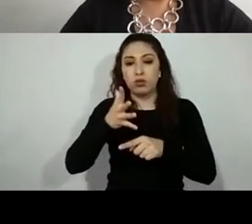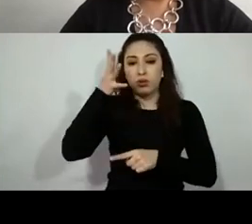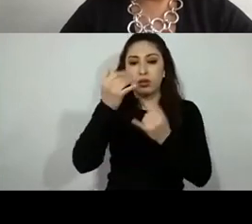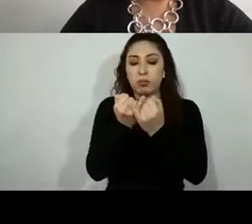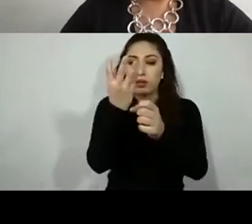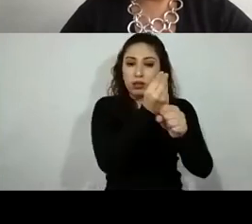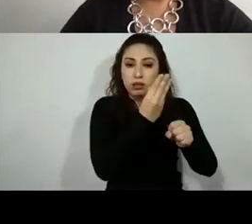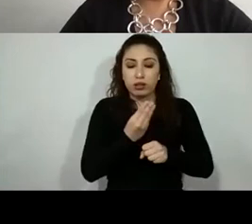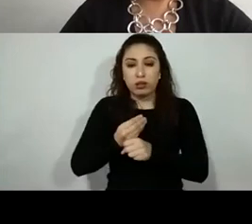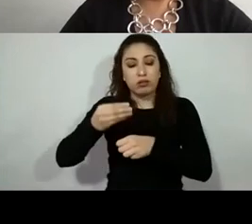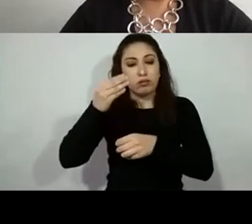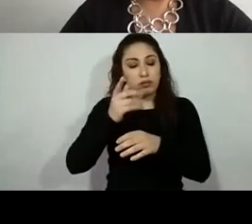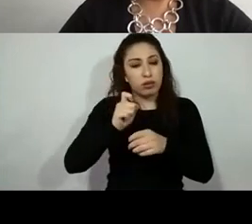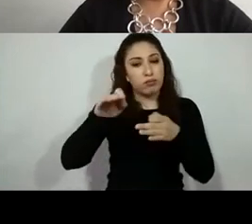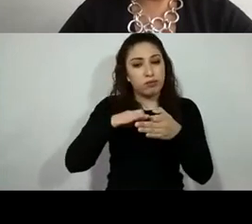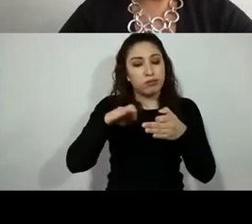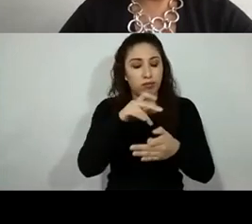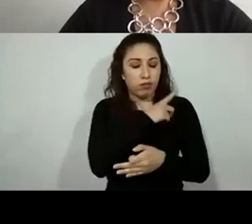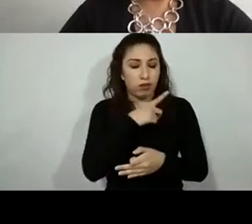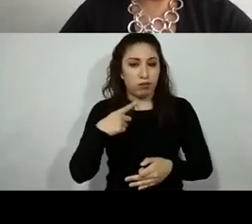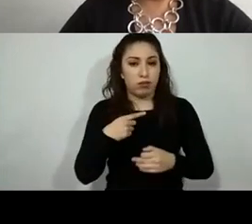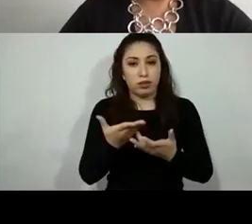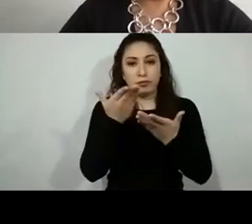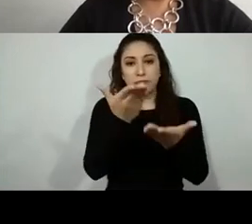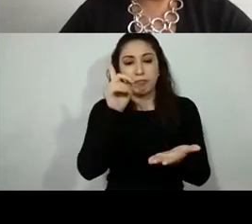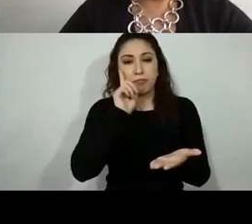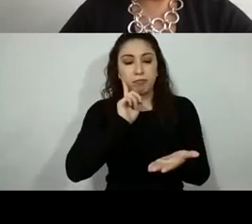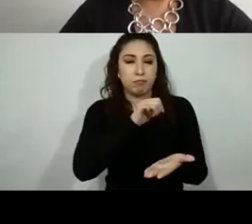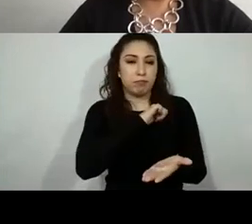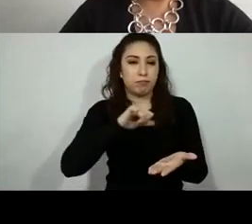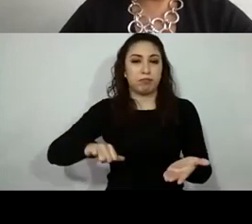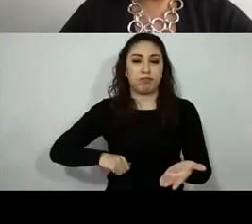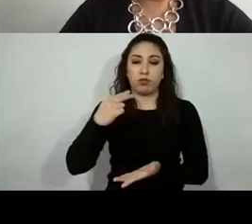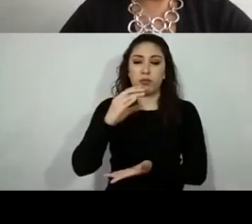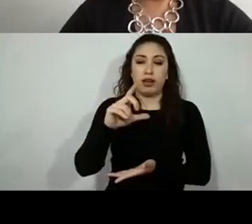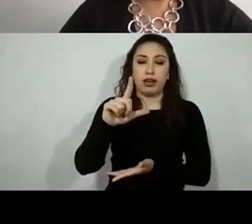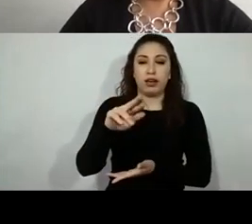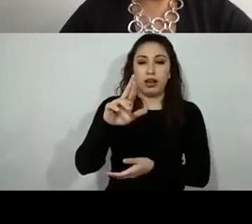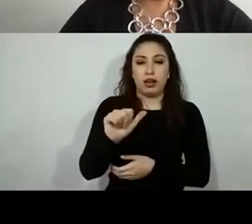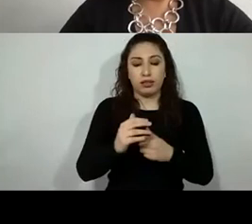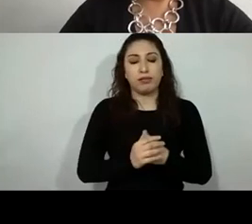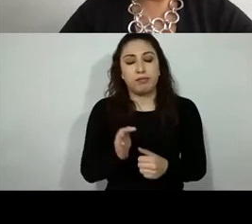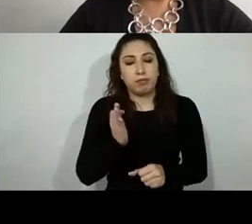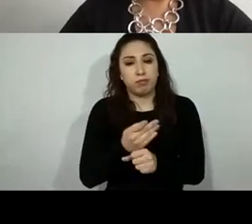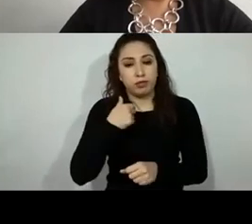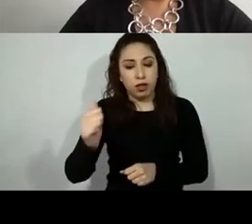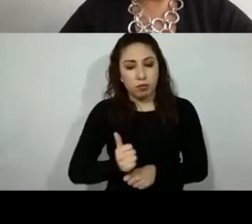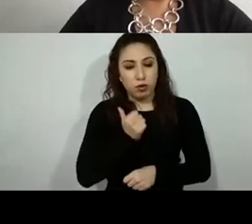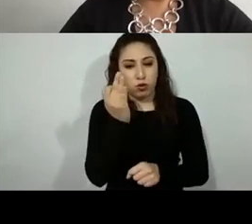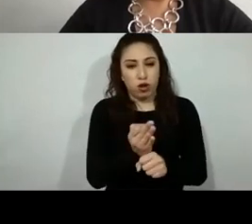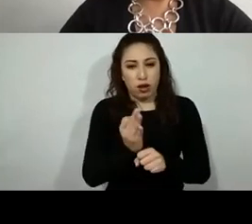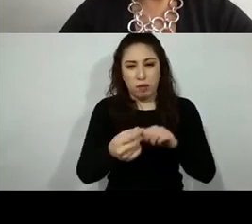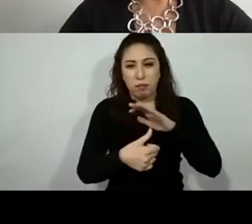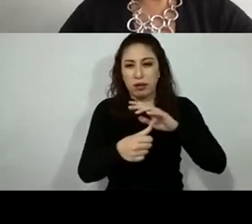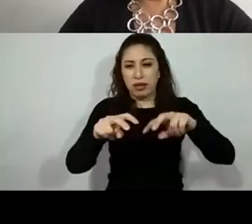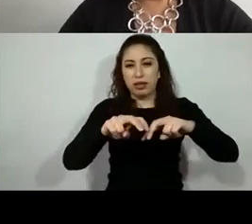diputados, querida alcaldesa Clara Brugada, quiero aprovechar esta mesa de trabajo